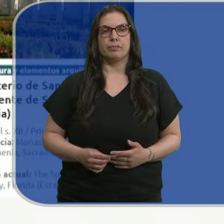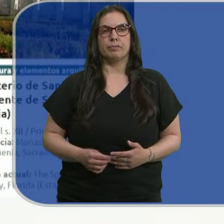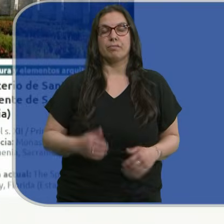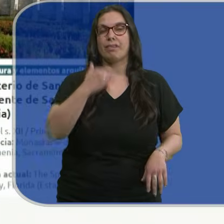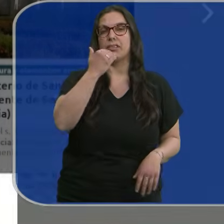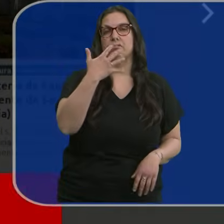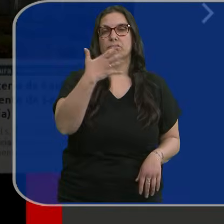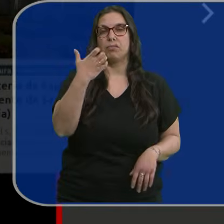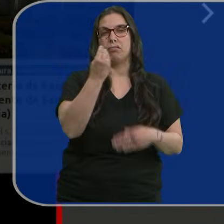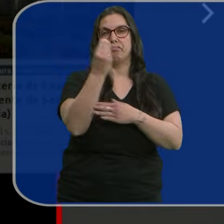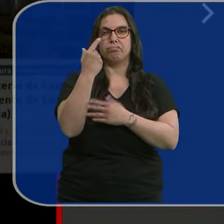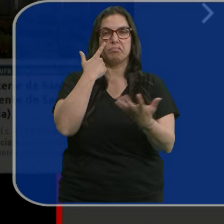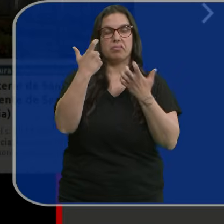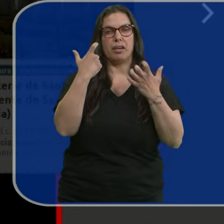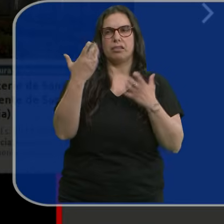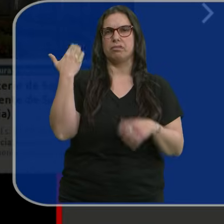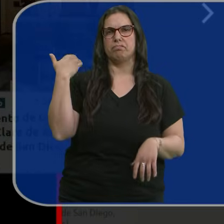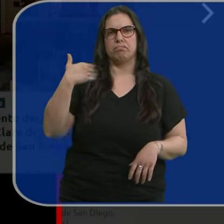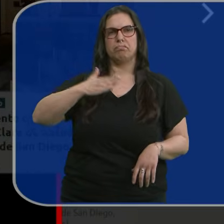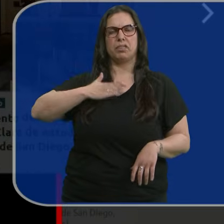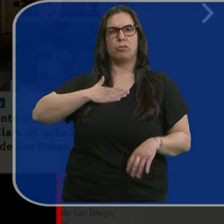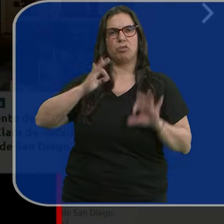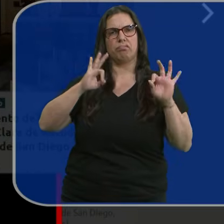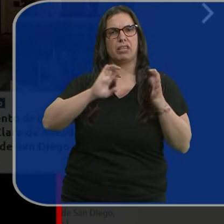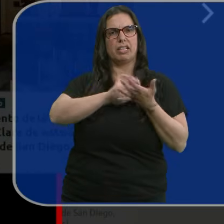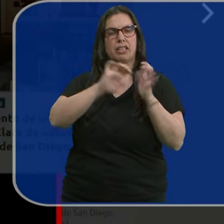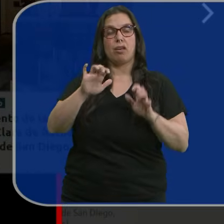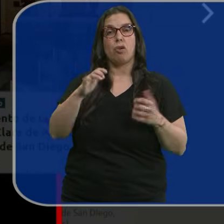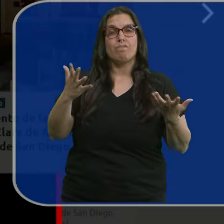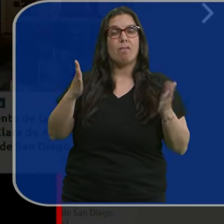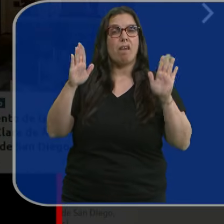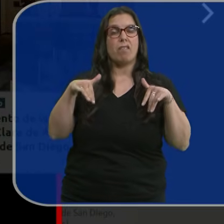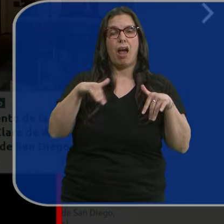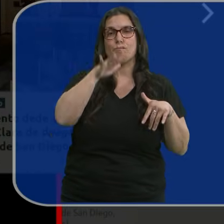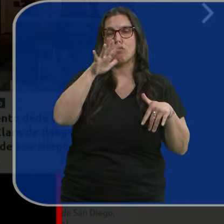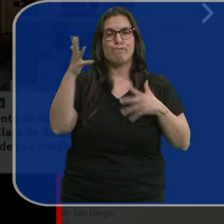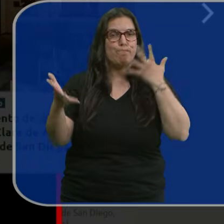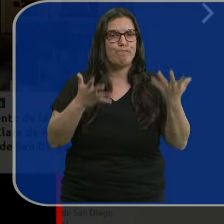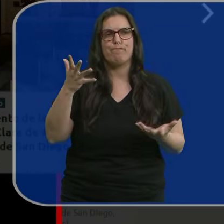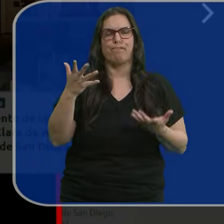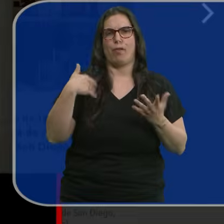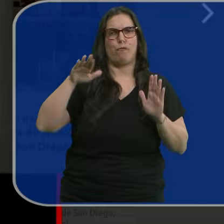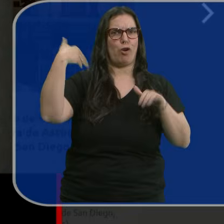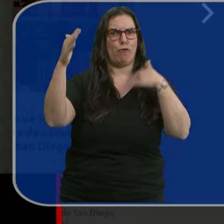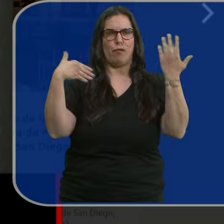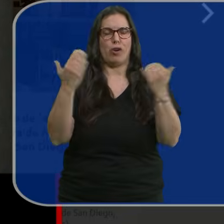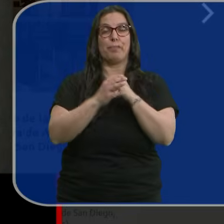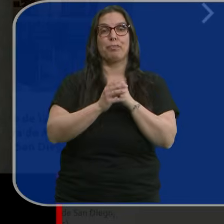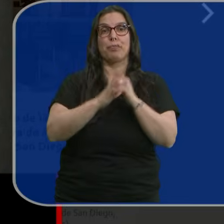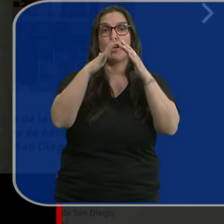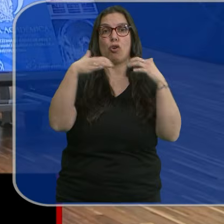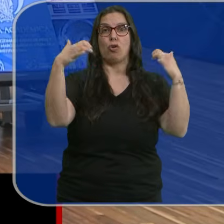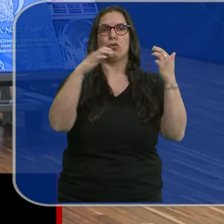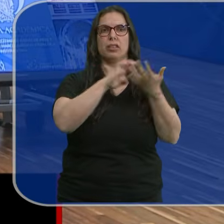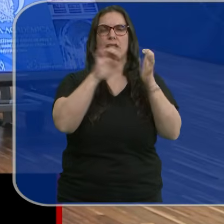Hay casi 500 obras de arte que formaron parte del patrimonio de Castilla y León y que por uno u otro motivo están fuera de la comunidad. Las Cortes